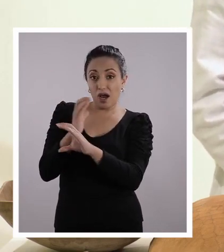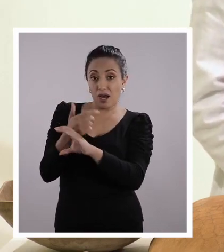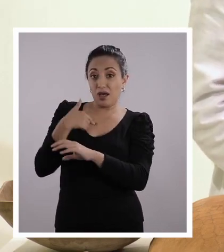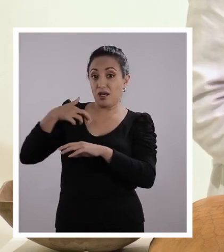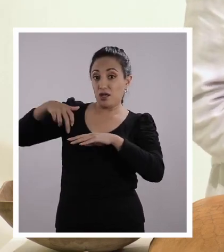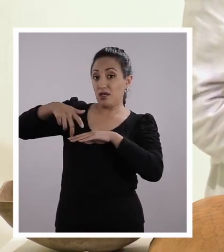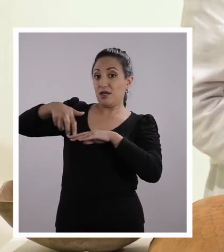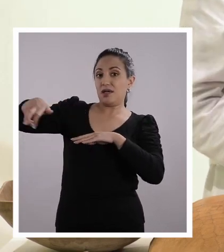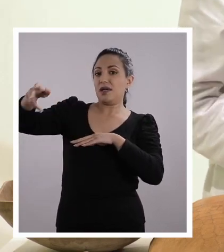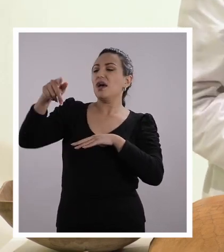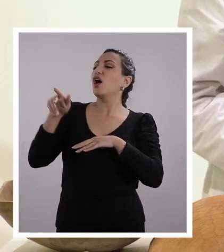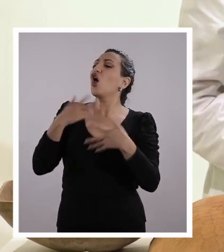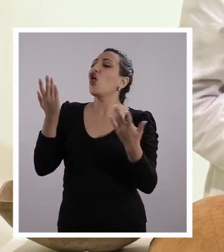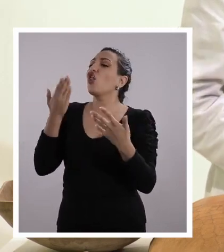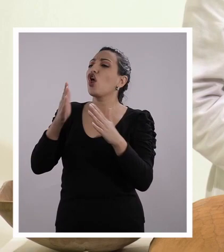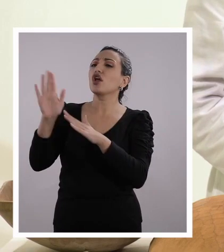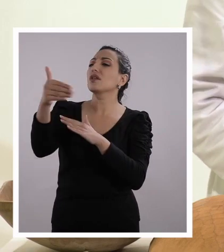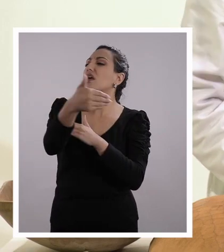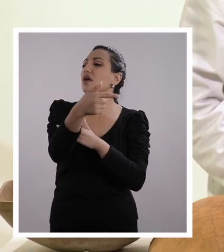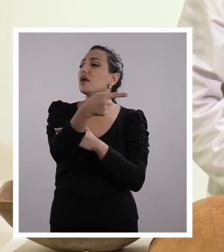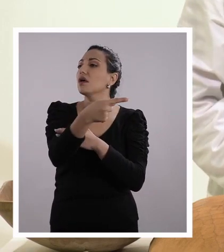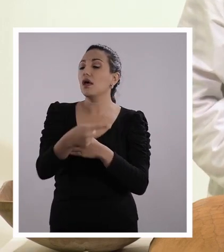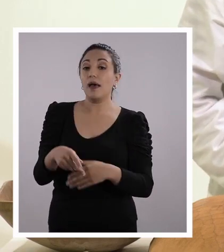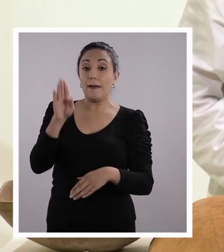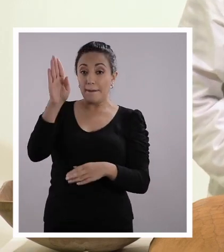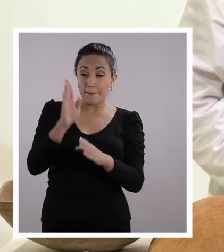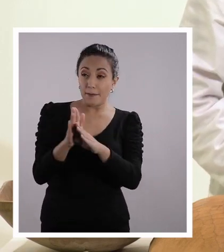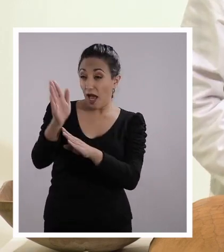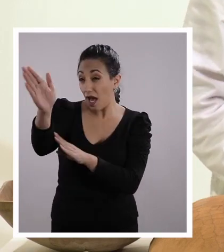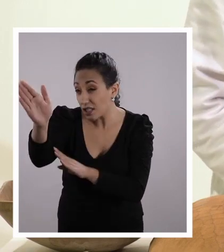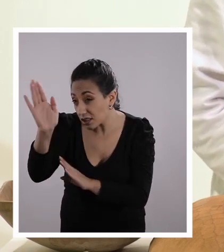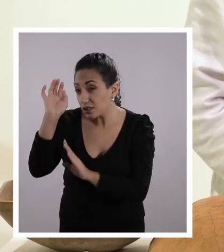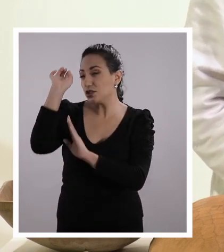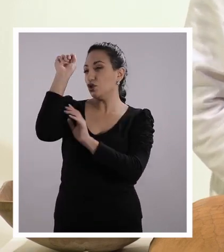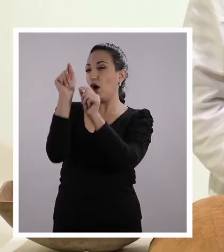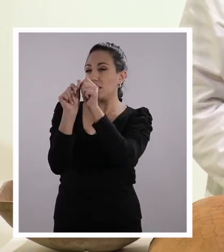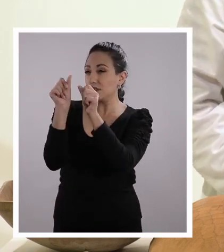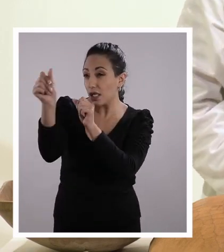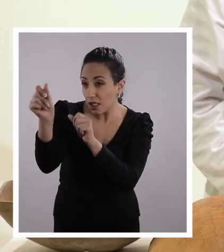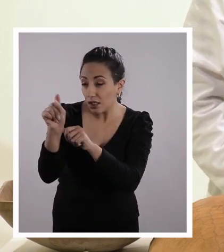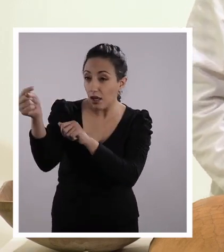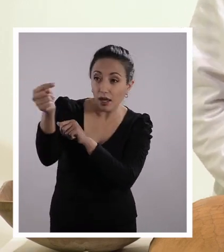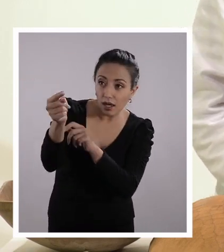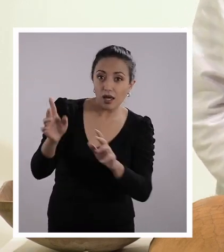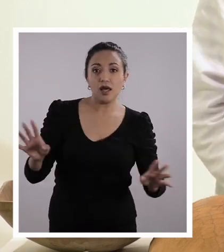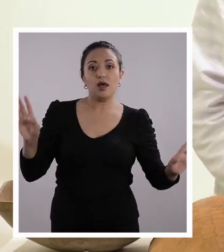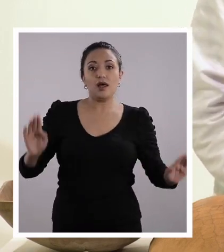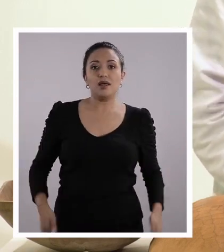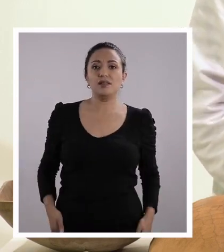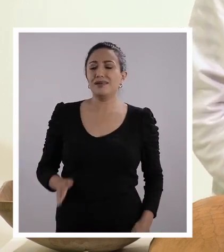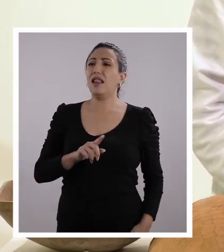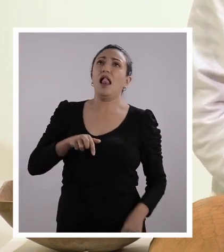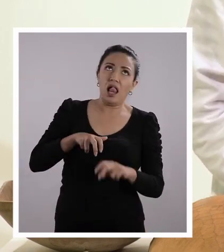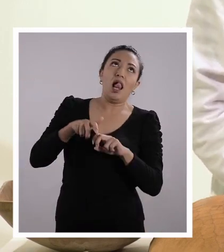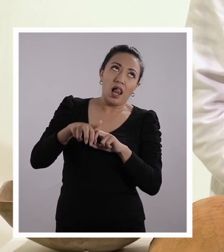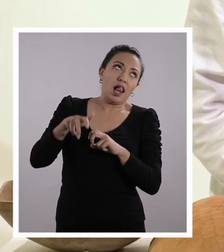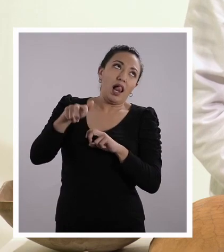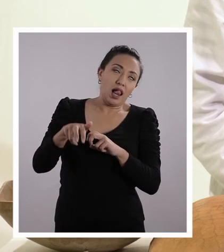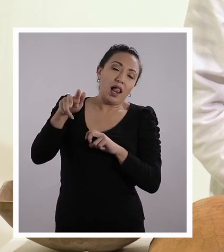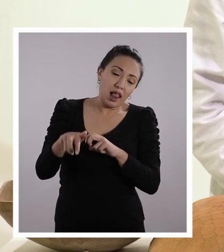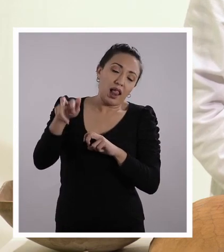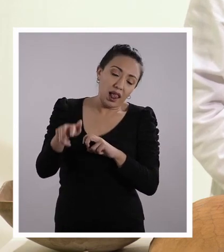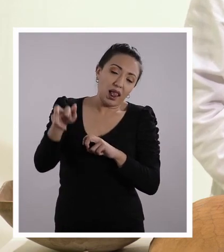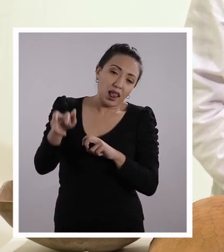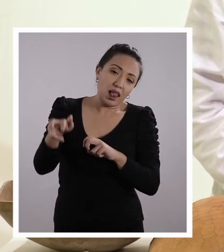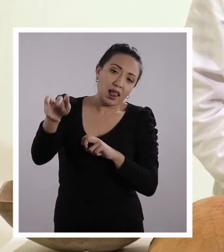estimaciones porque el otro día que me fui a caminar por ahí y mis cuerpo donde que esté acá en el señor aquí sito nomás así estimado aquí si tú nomás aquí si tú